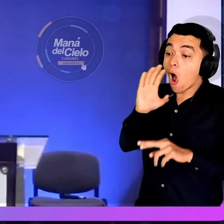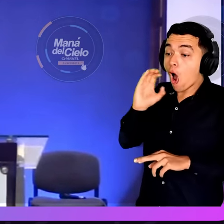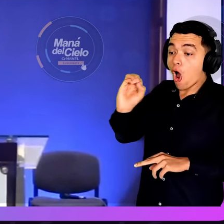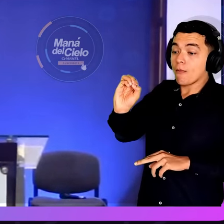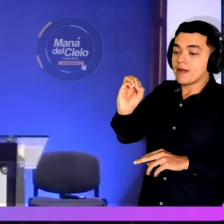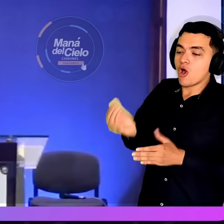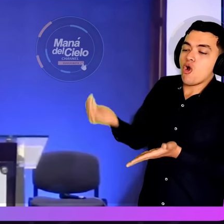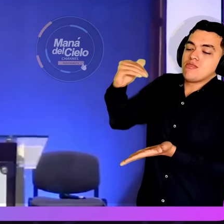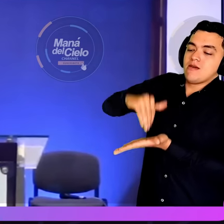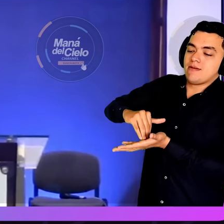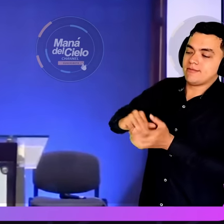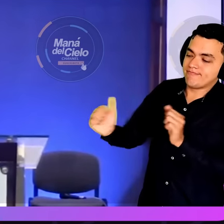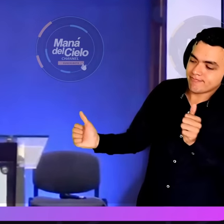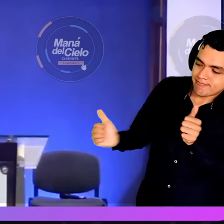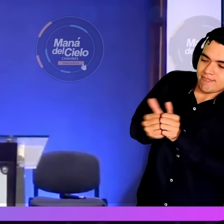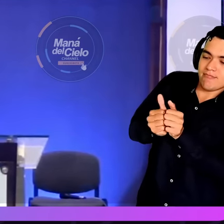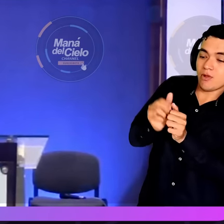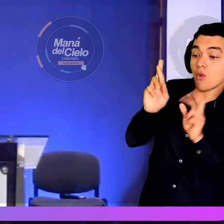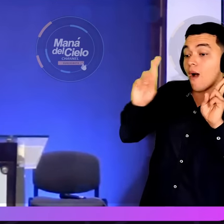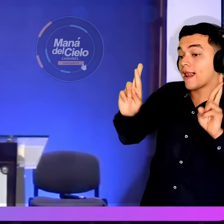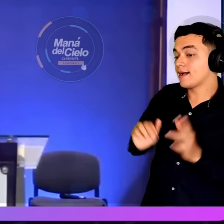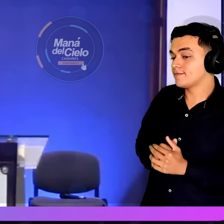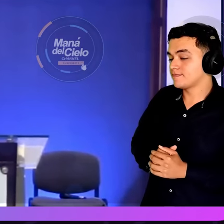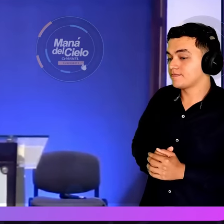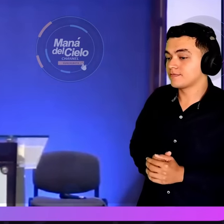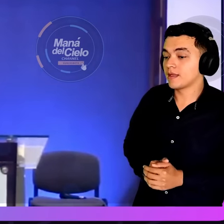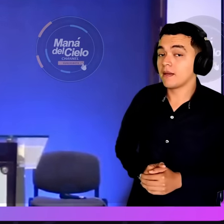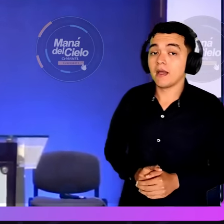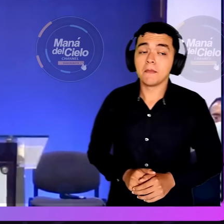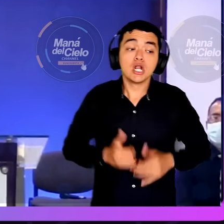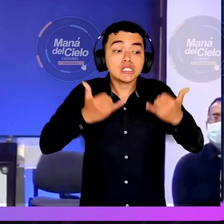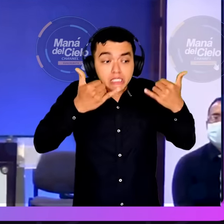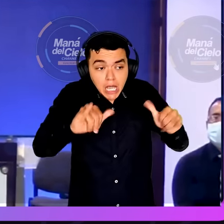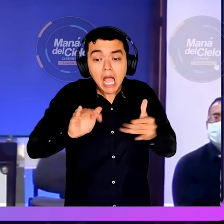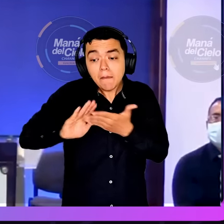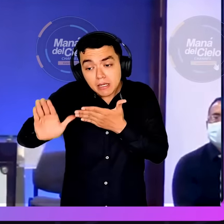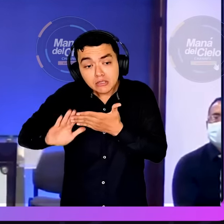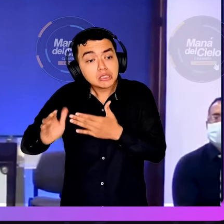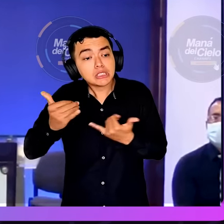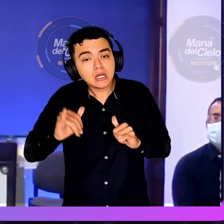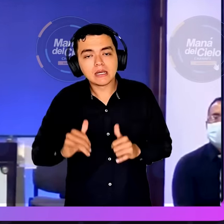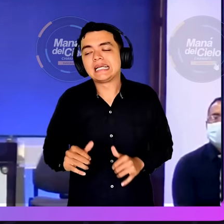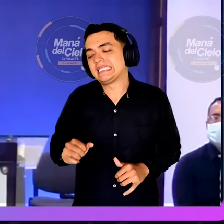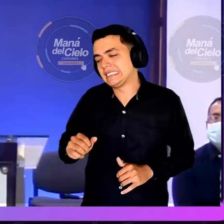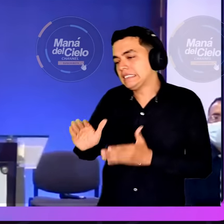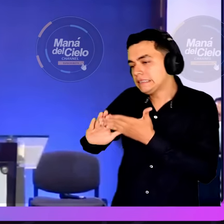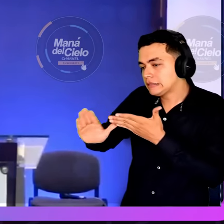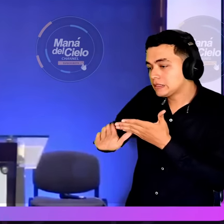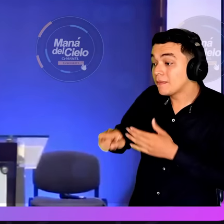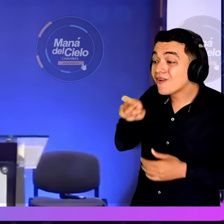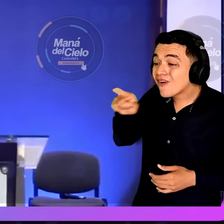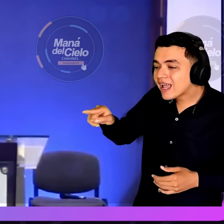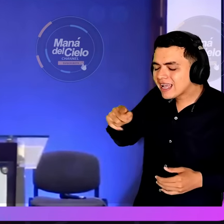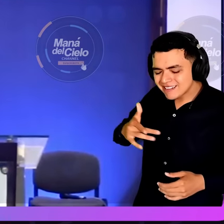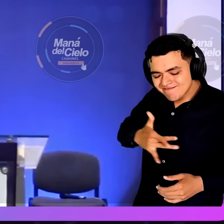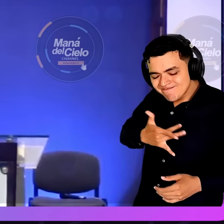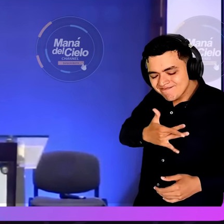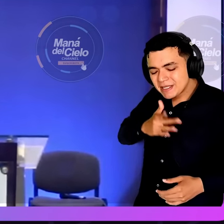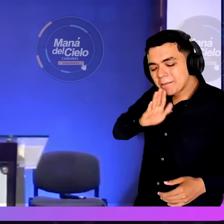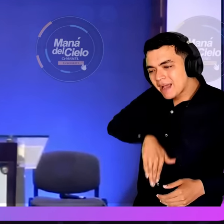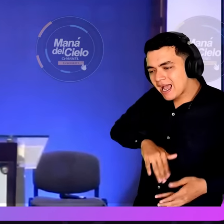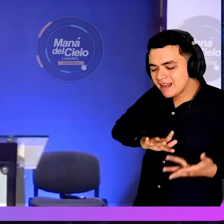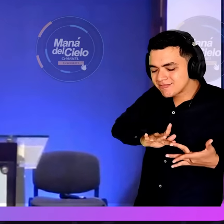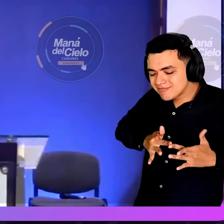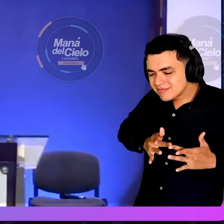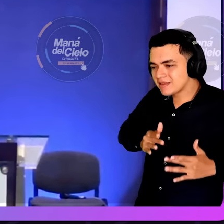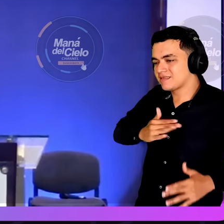prudente, yo fui necia. Ah, mamita, está pagando. Ahora sí que le va a tocar pagar el doble de oración y ayuno. Primero que todo, pidiéndole a Dios